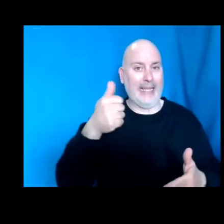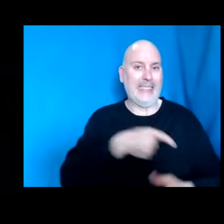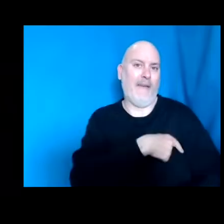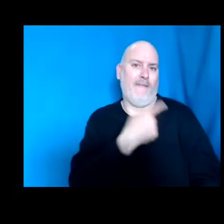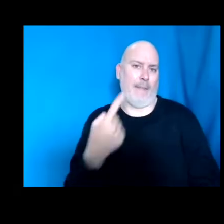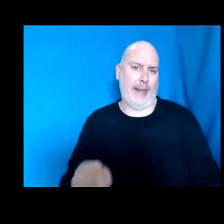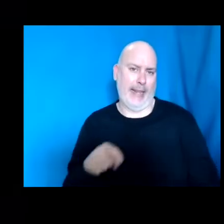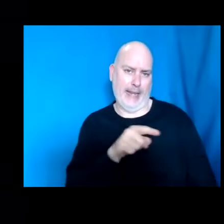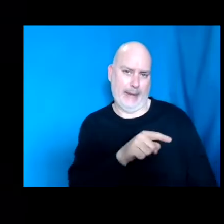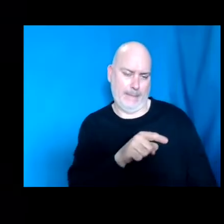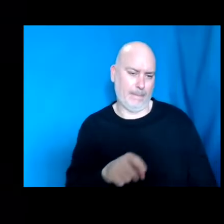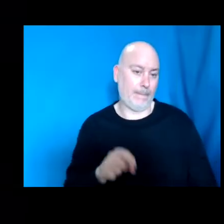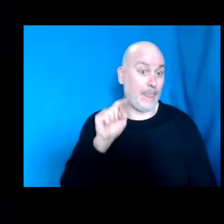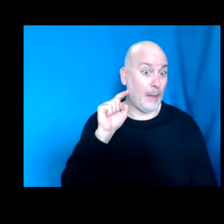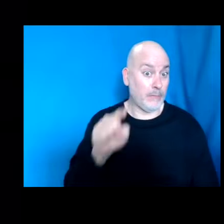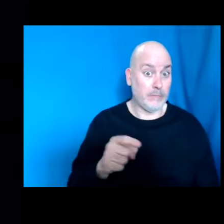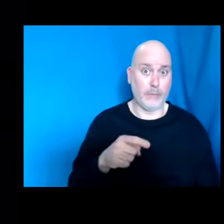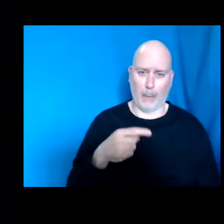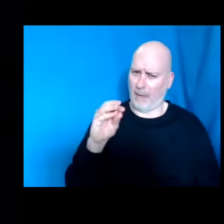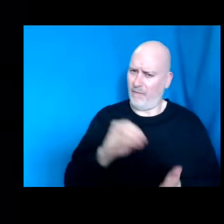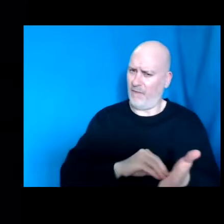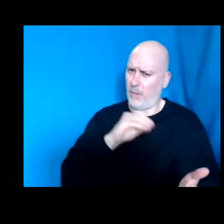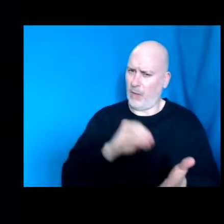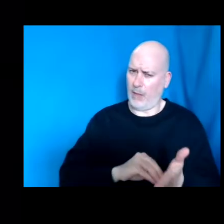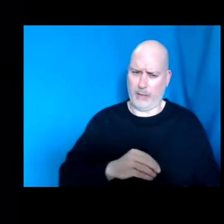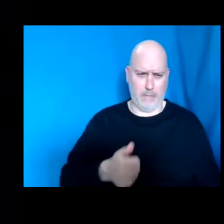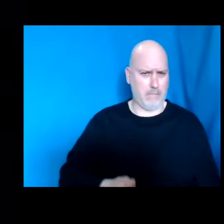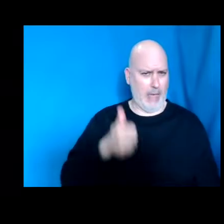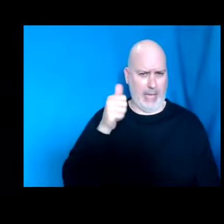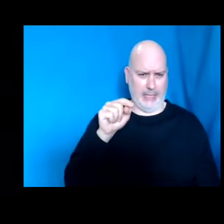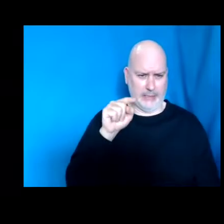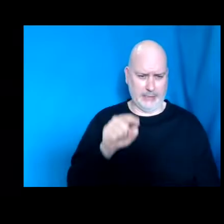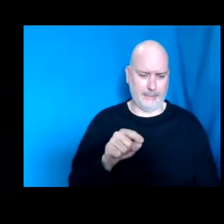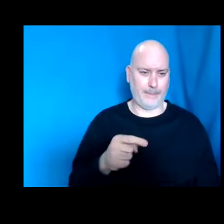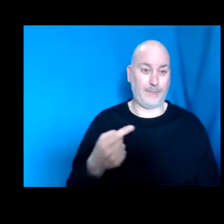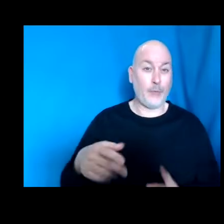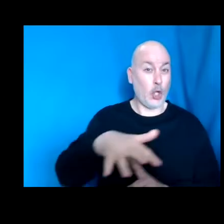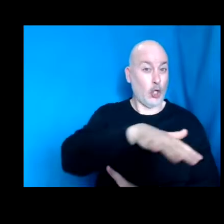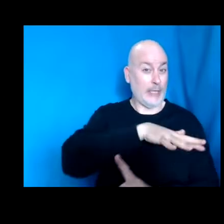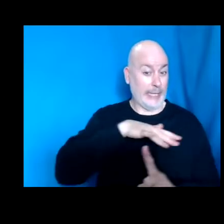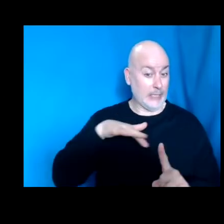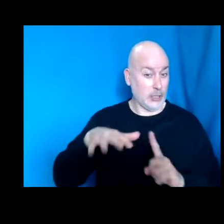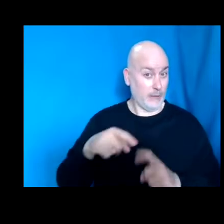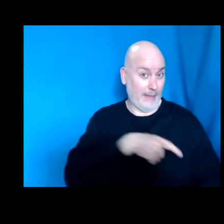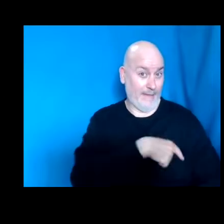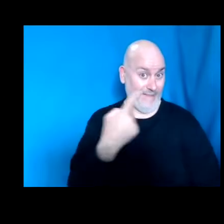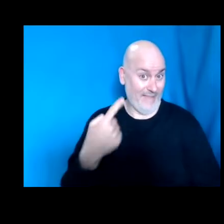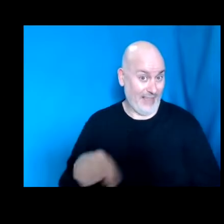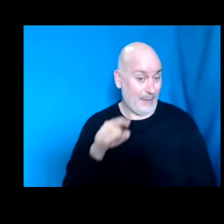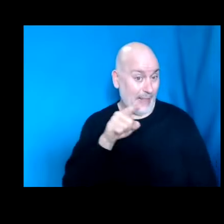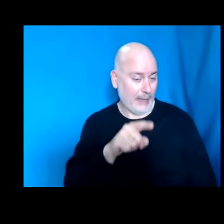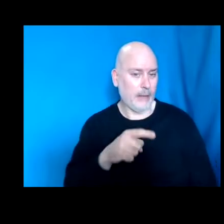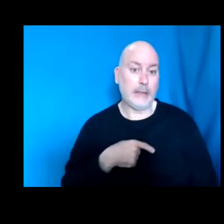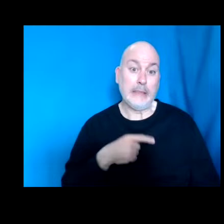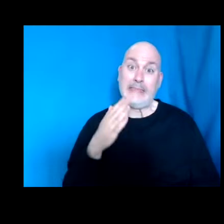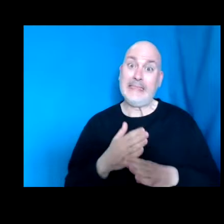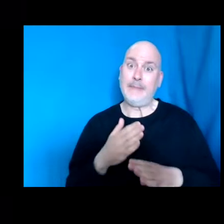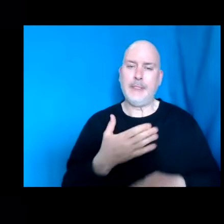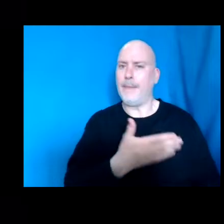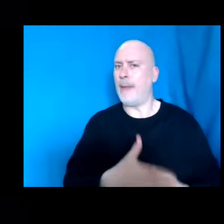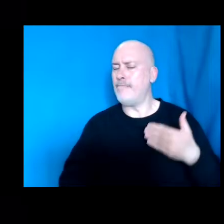es el tipo de convulsión más frecuente. En el contexto de la fiebre acostumbra a aparecer el primer